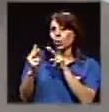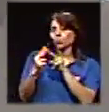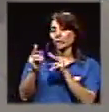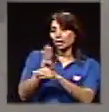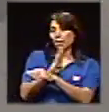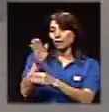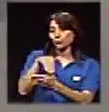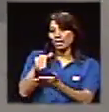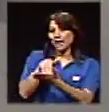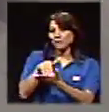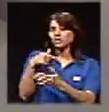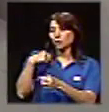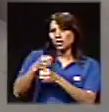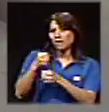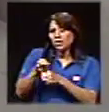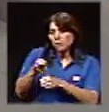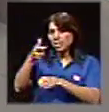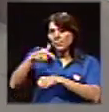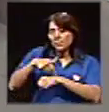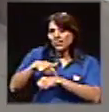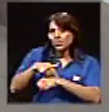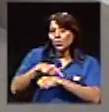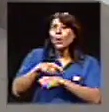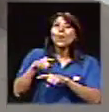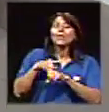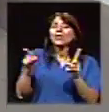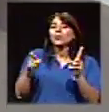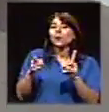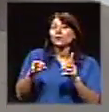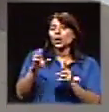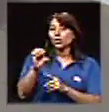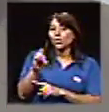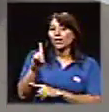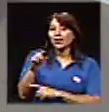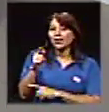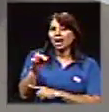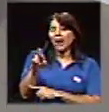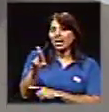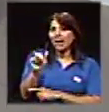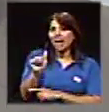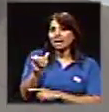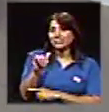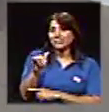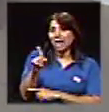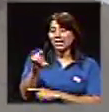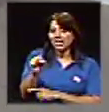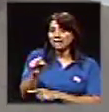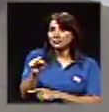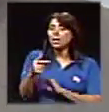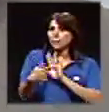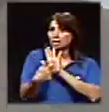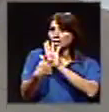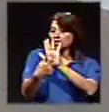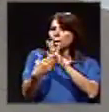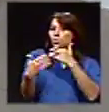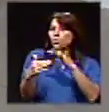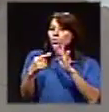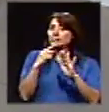Y el asunto es que don Edgar Ayales hace una presentación seria y con muchas opciones, y abre un